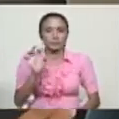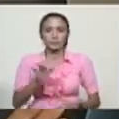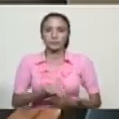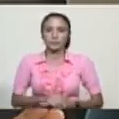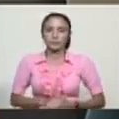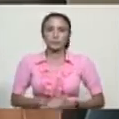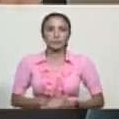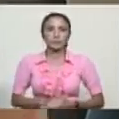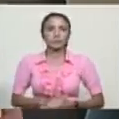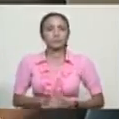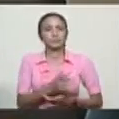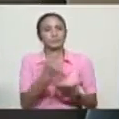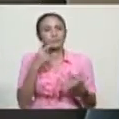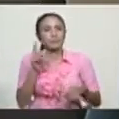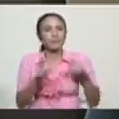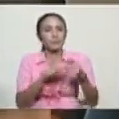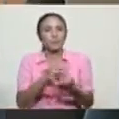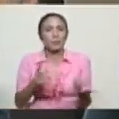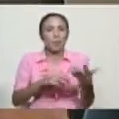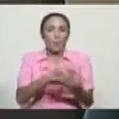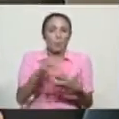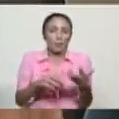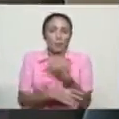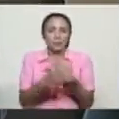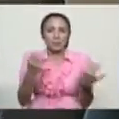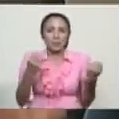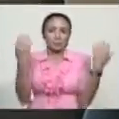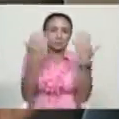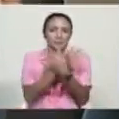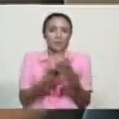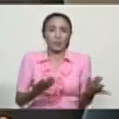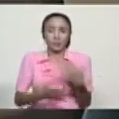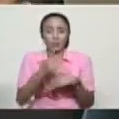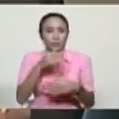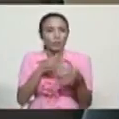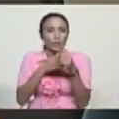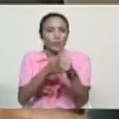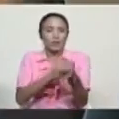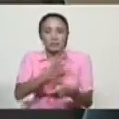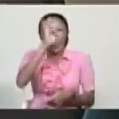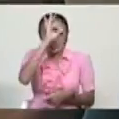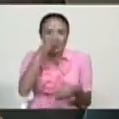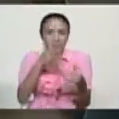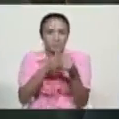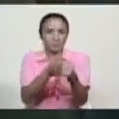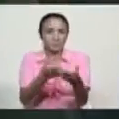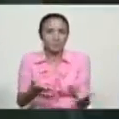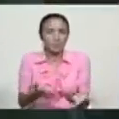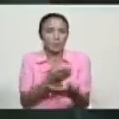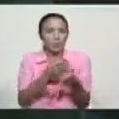bastante problemática si no tenemos claro los ejes de antiimperialista,